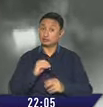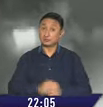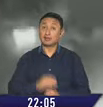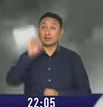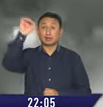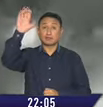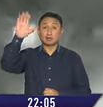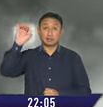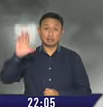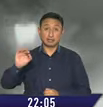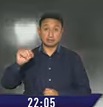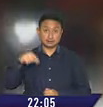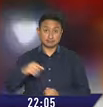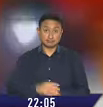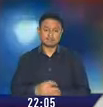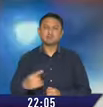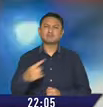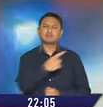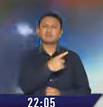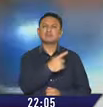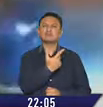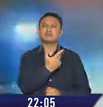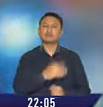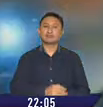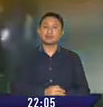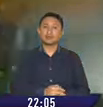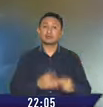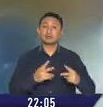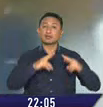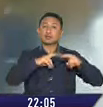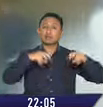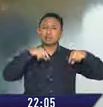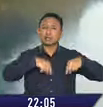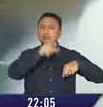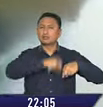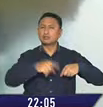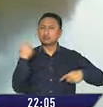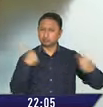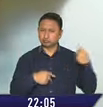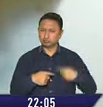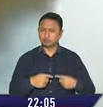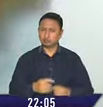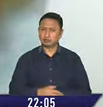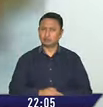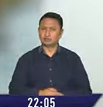los semáforos. Sobre este caso en particular, se investiga si hay personas heridas.